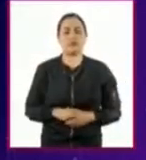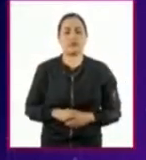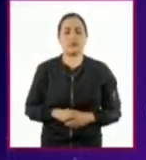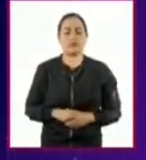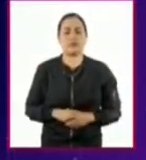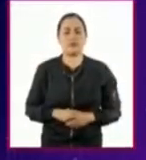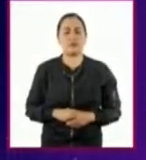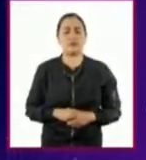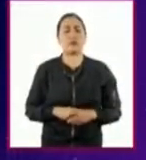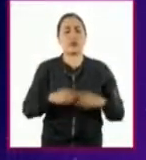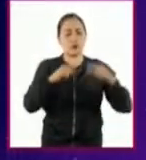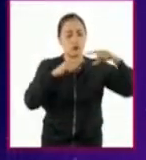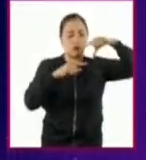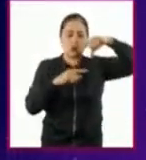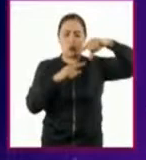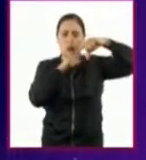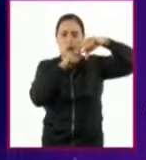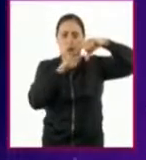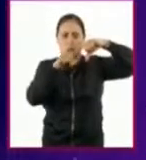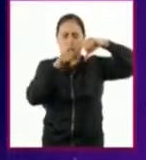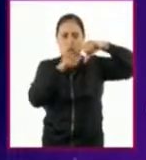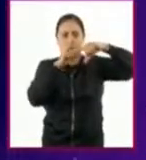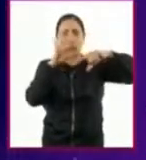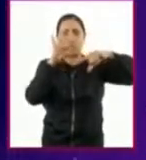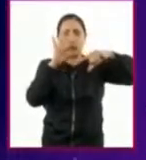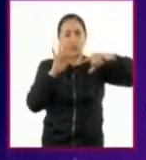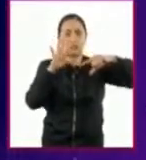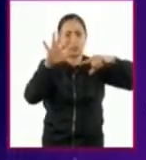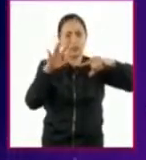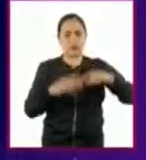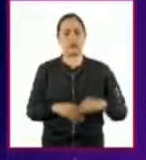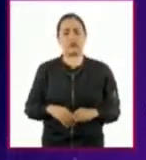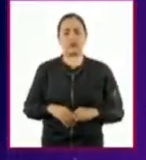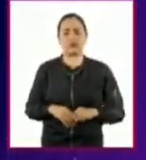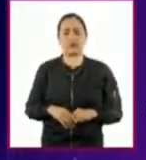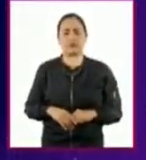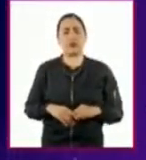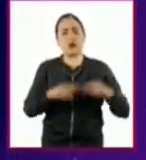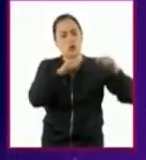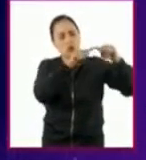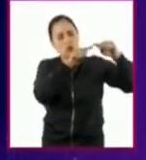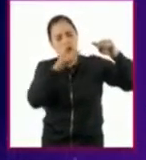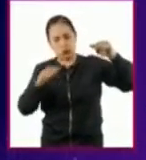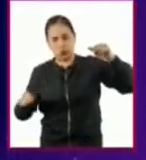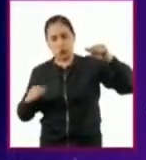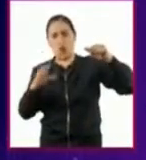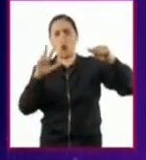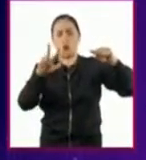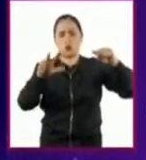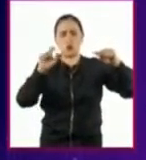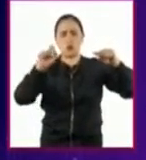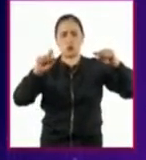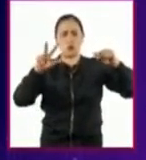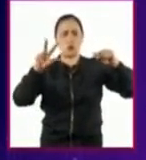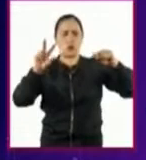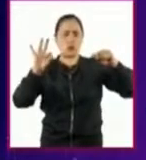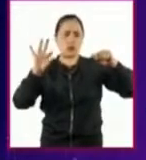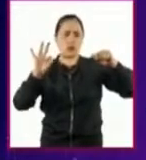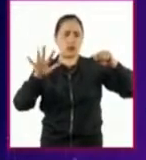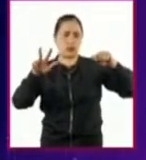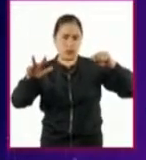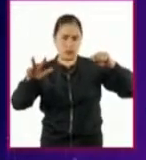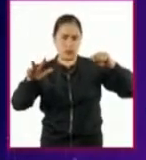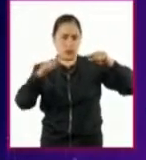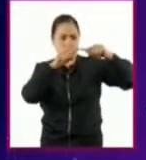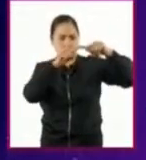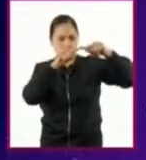y tracé un ángulo de 45 grados y el otro lado de 8.48 centímetros. Y con esto se cierra el